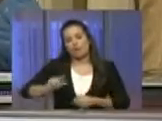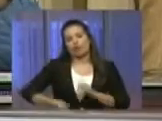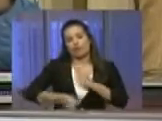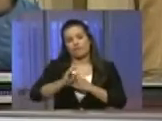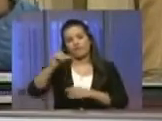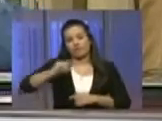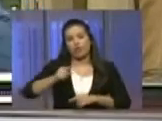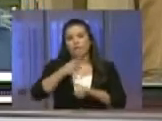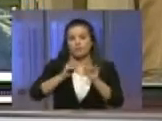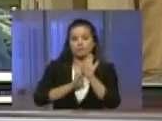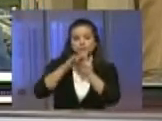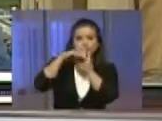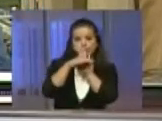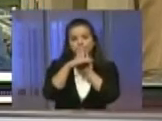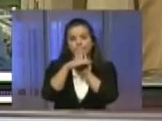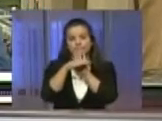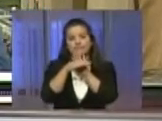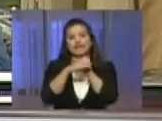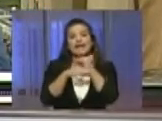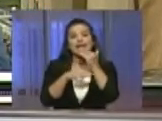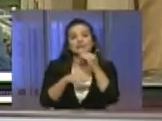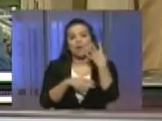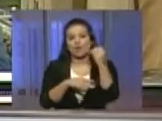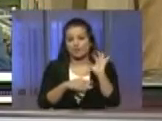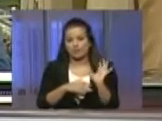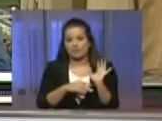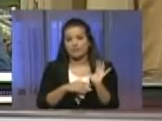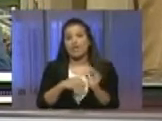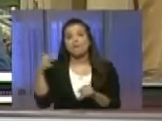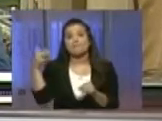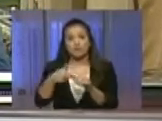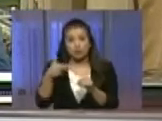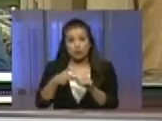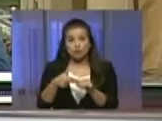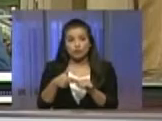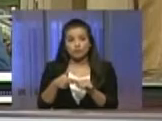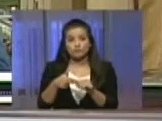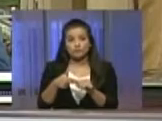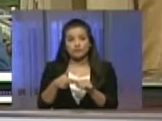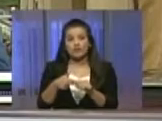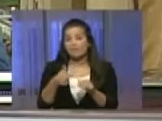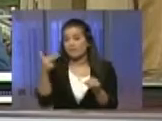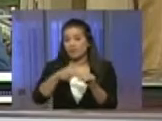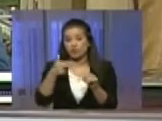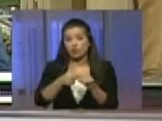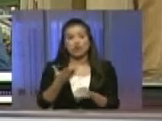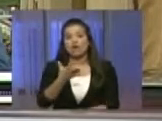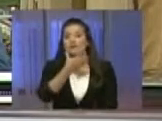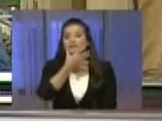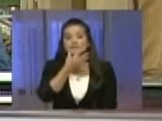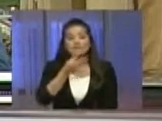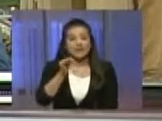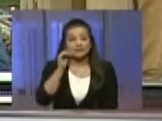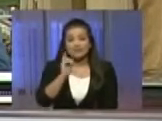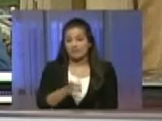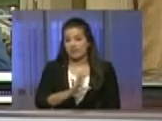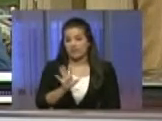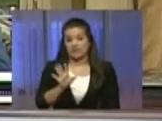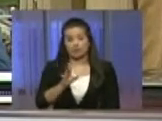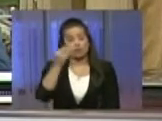cerca de 40 el precio del petróleo fácil y por